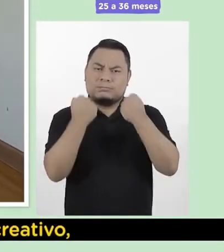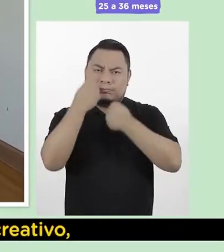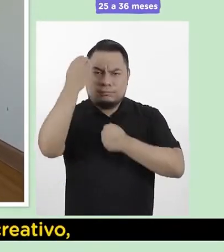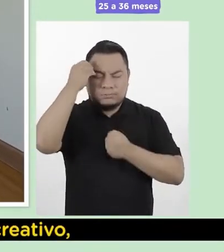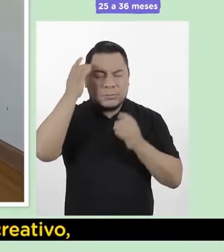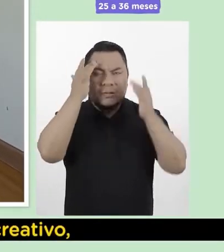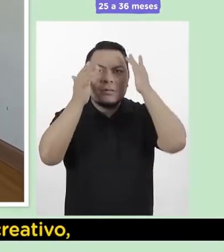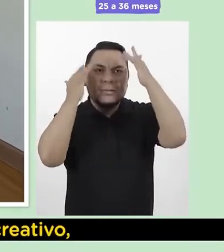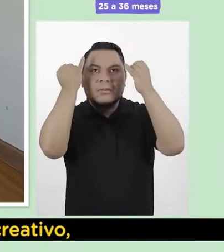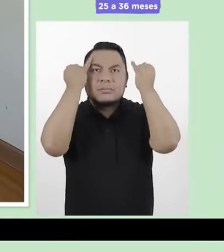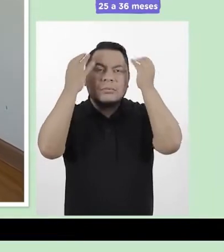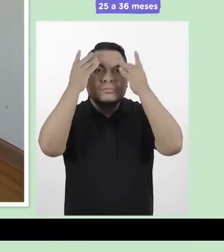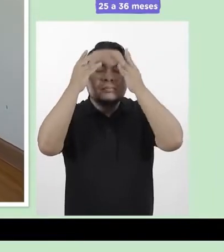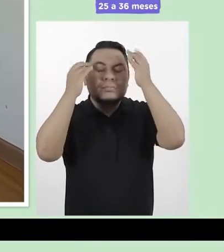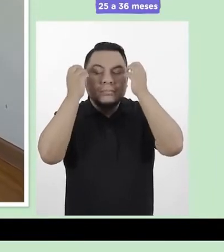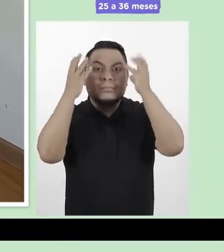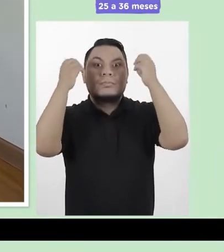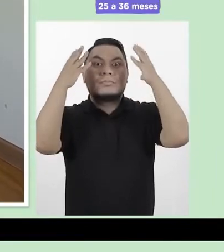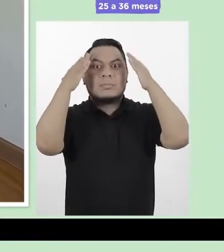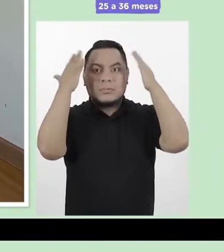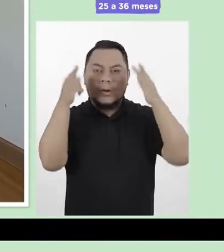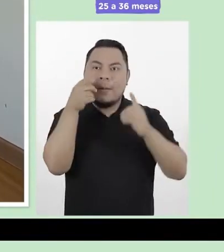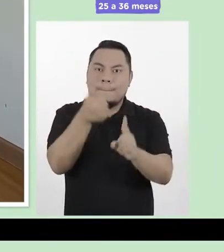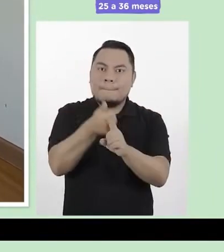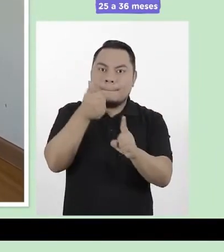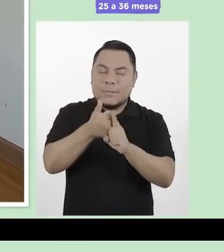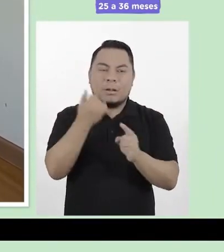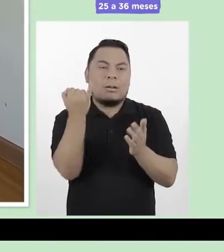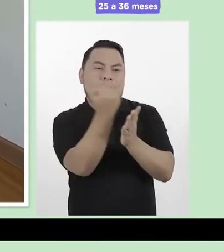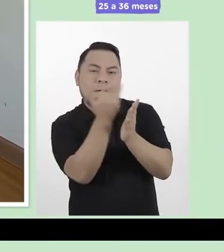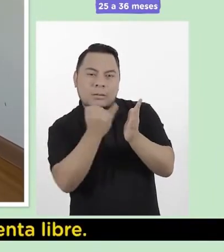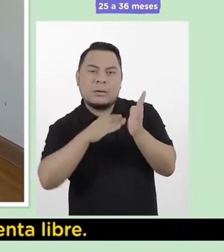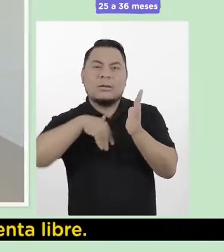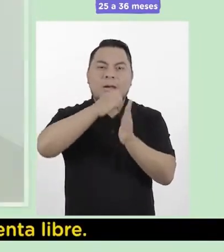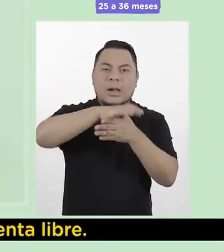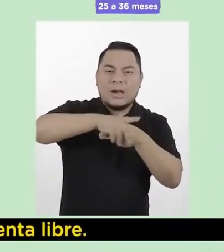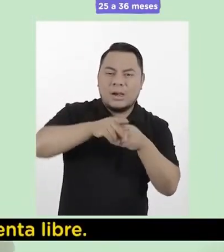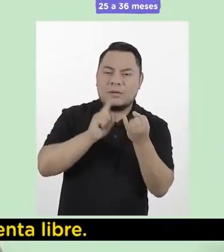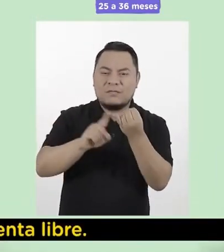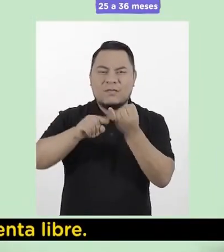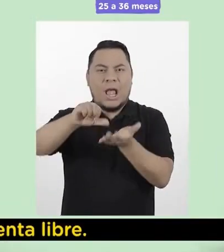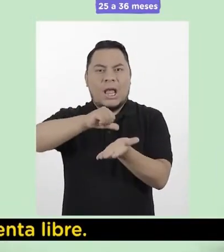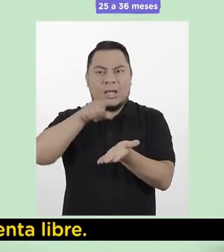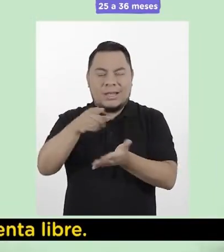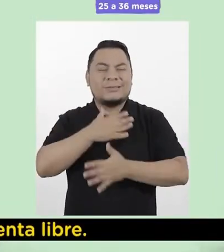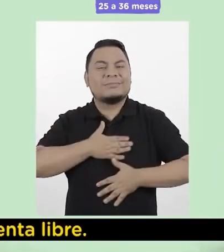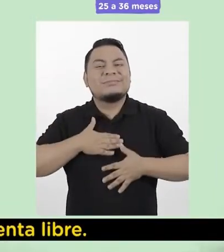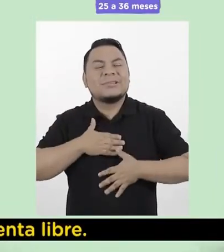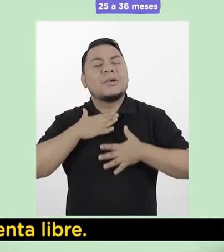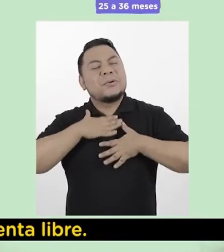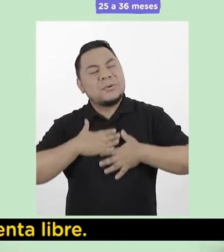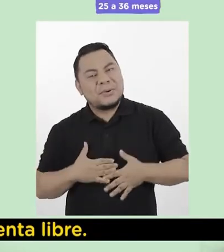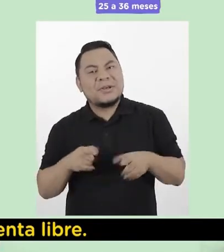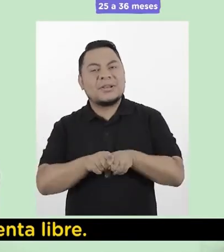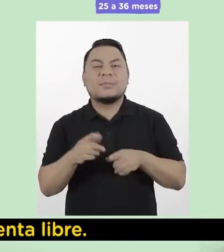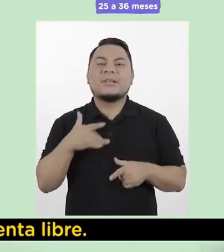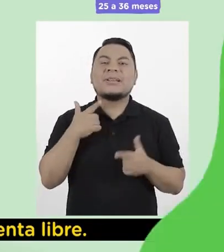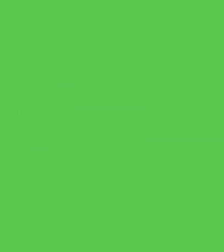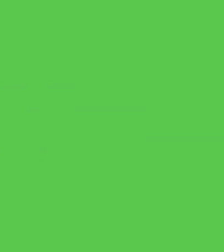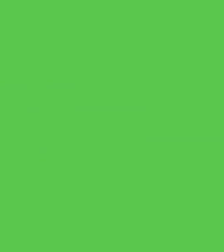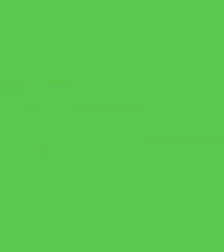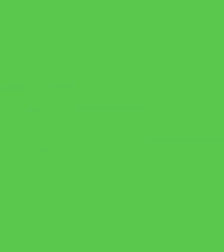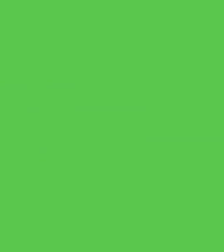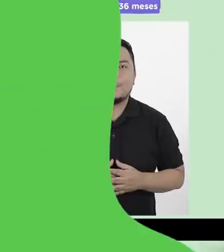el pensamiento creativo, reflexivo y crítico. Además, permite que disfrute, se relaje y se sienta